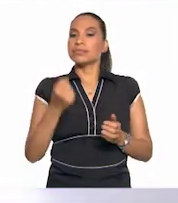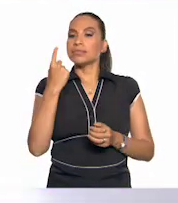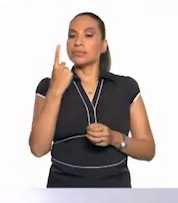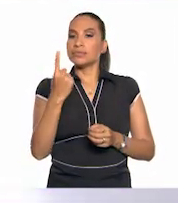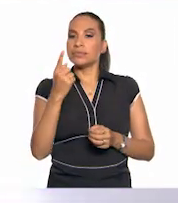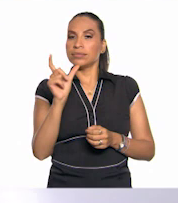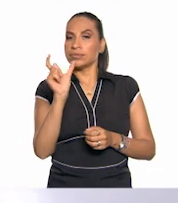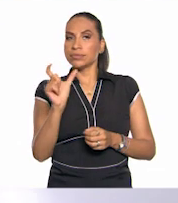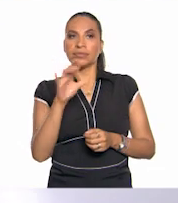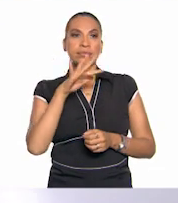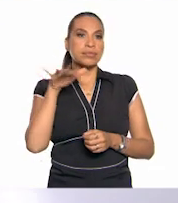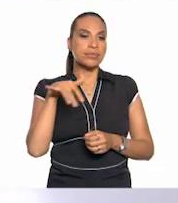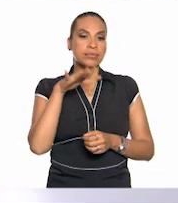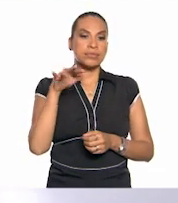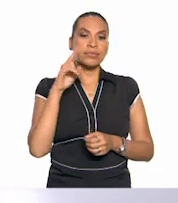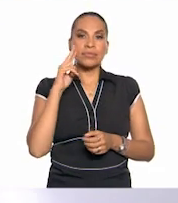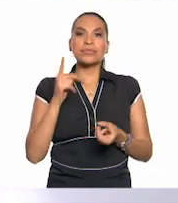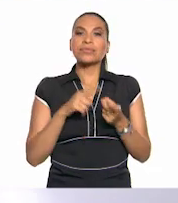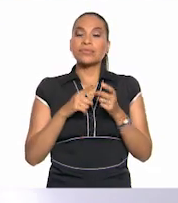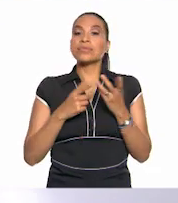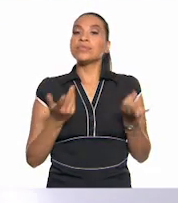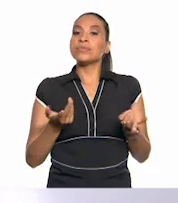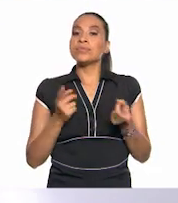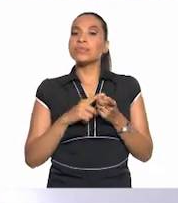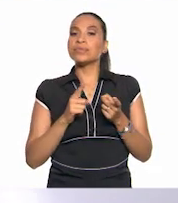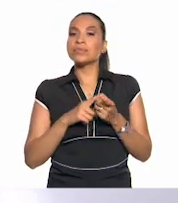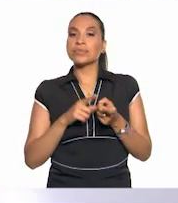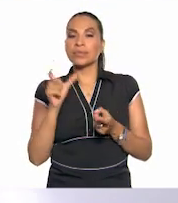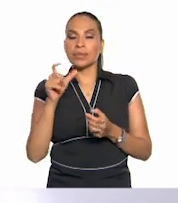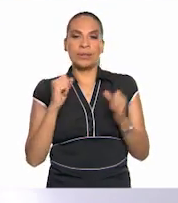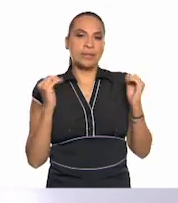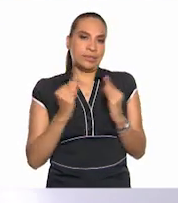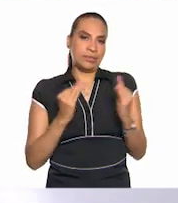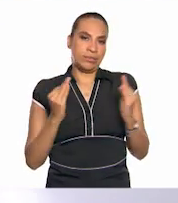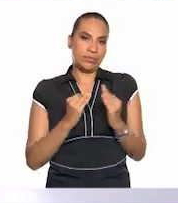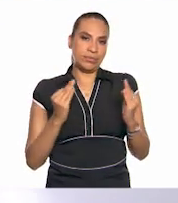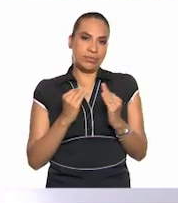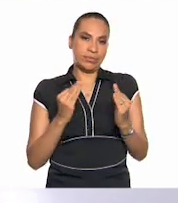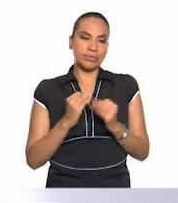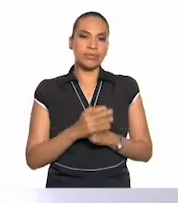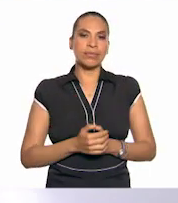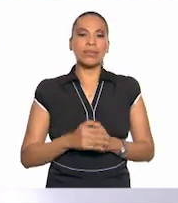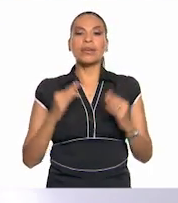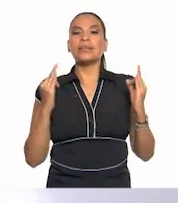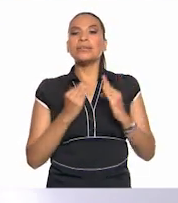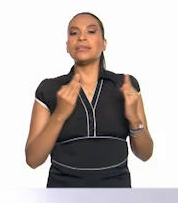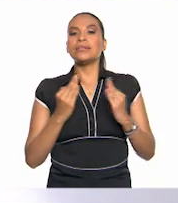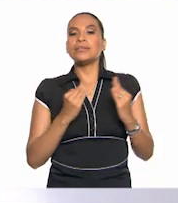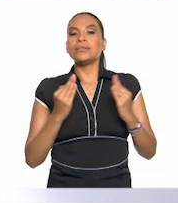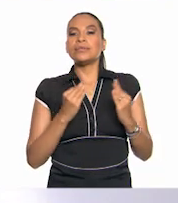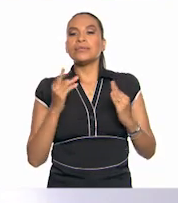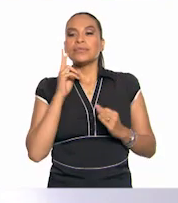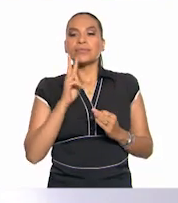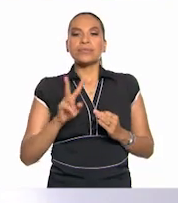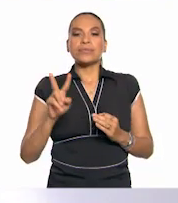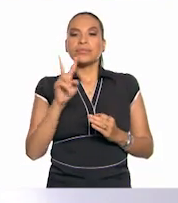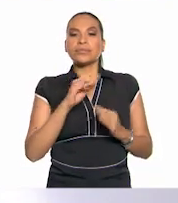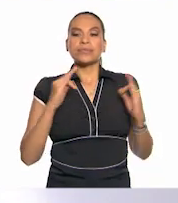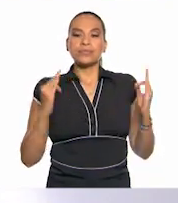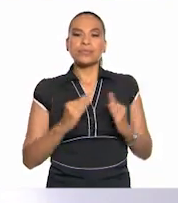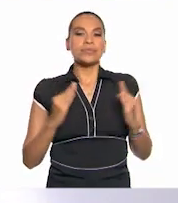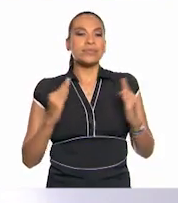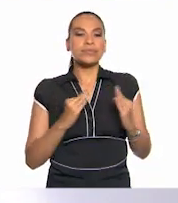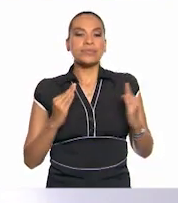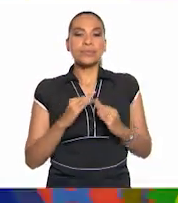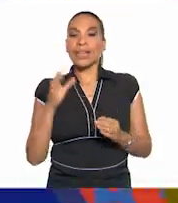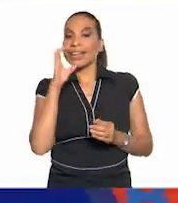una tarjeta. Tuki, tuki. A ver, a ver. Frío. Ay, díganme, díganme. Frío. Díganme, díganme, díganme, díganme. Frío. Frío, frío,